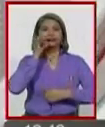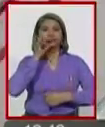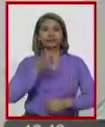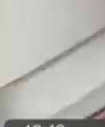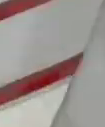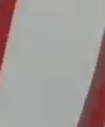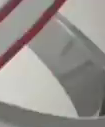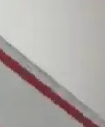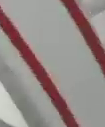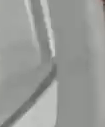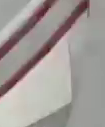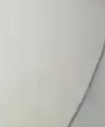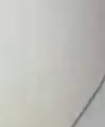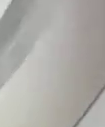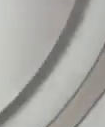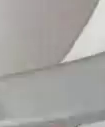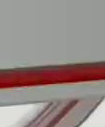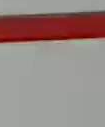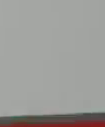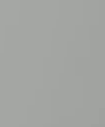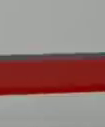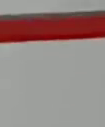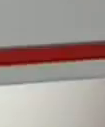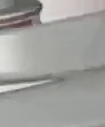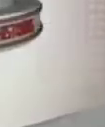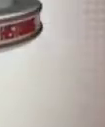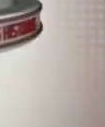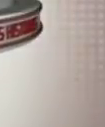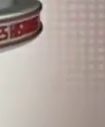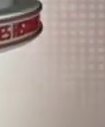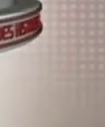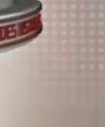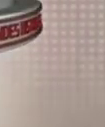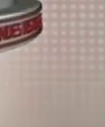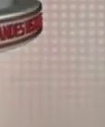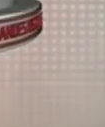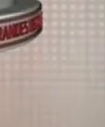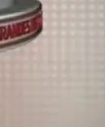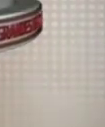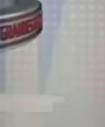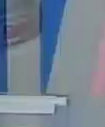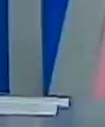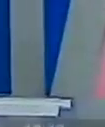presión. En instantes, en Al Día.